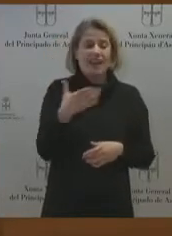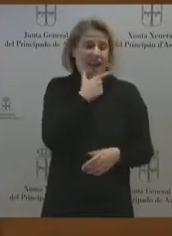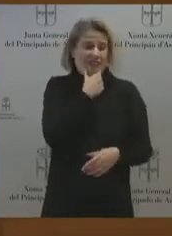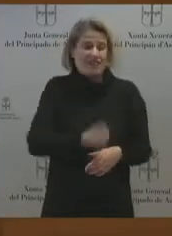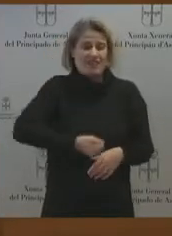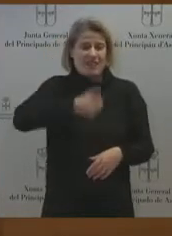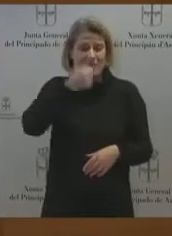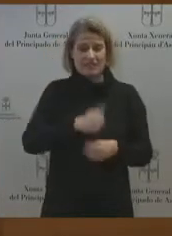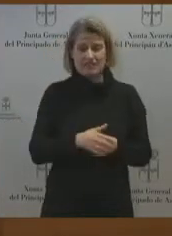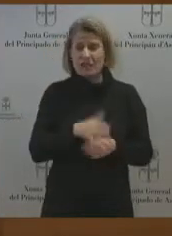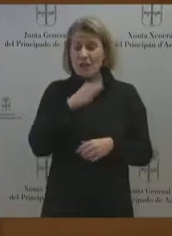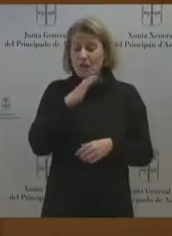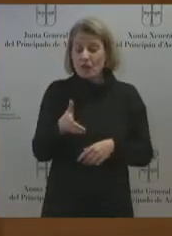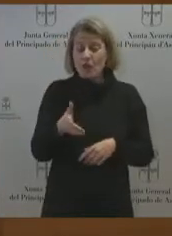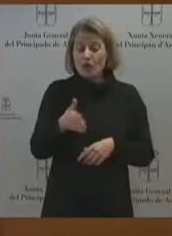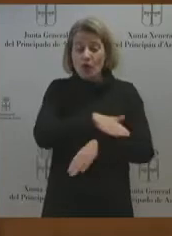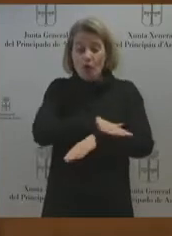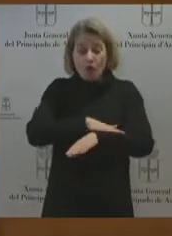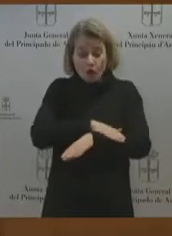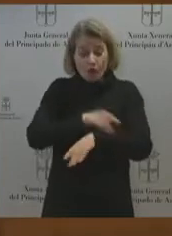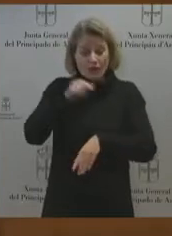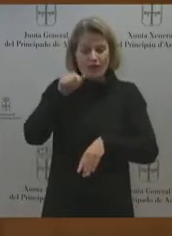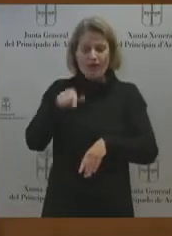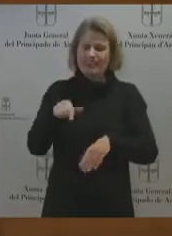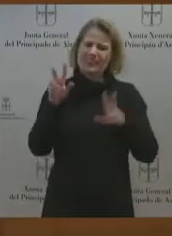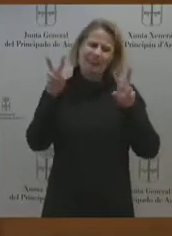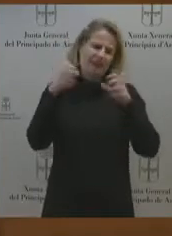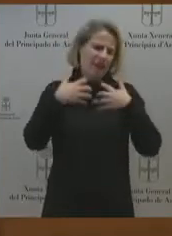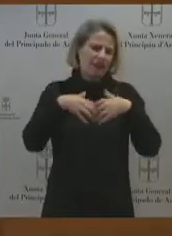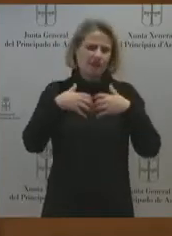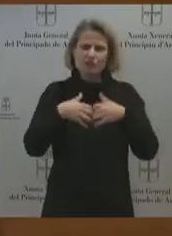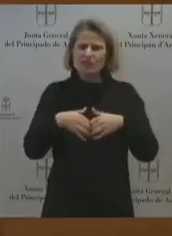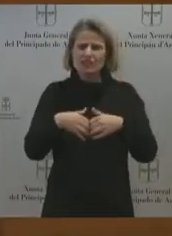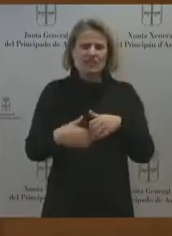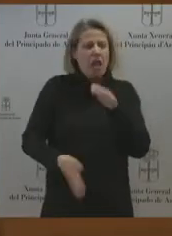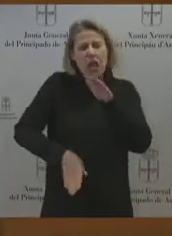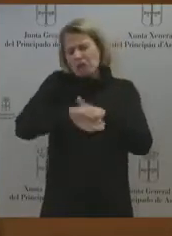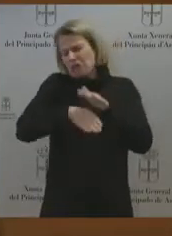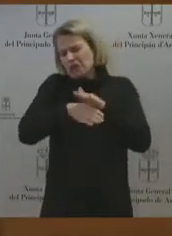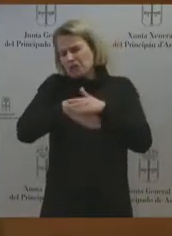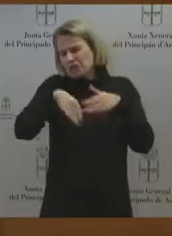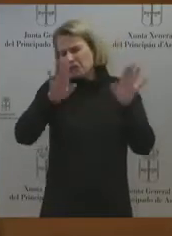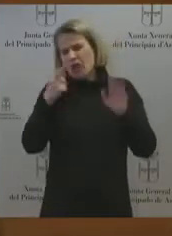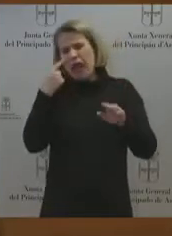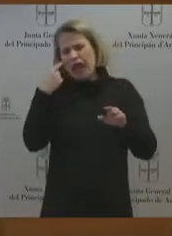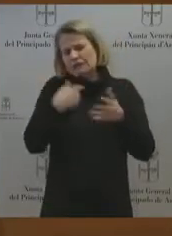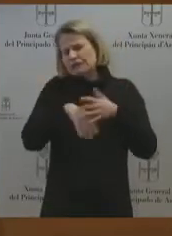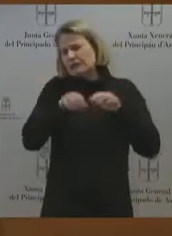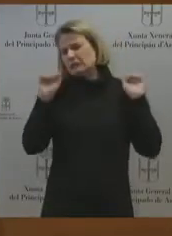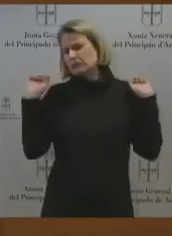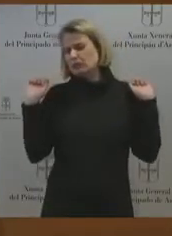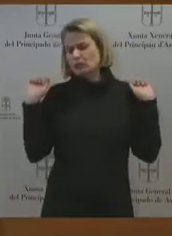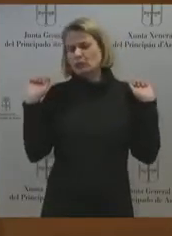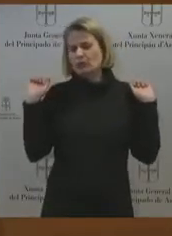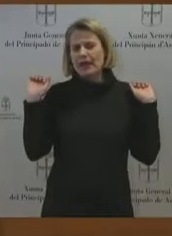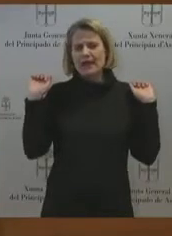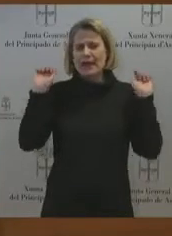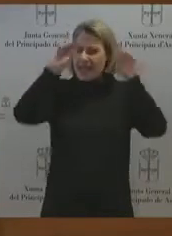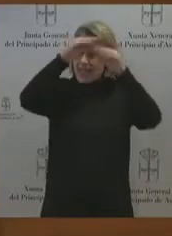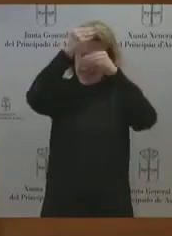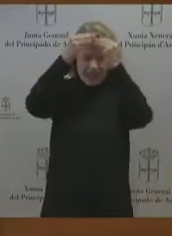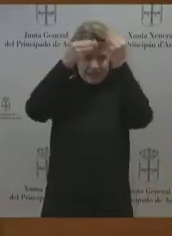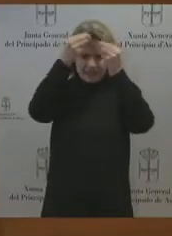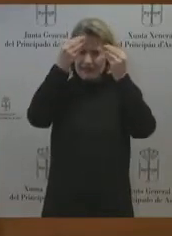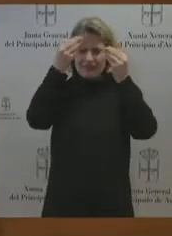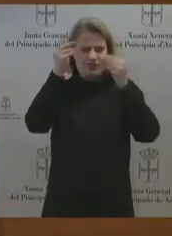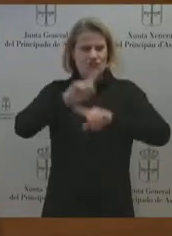materia industrial es el tira que libras. Es hacer las cosas según nos vienen, no pensar, no reflexionar, no recapacitar y, sobre todo, no